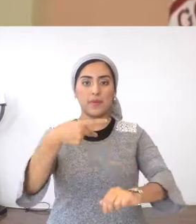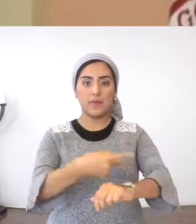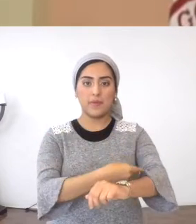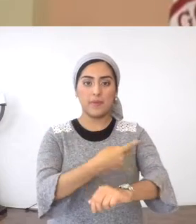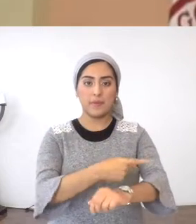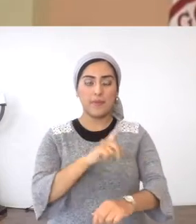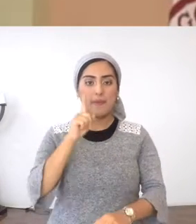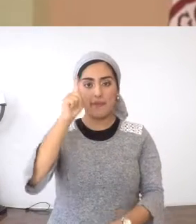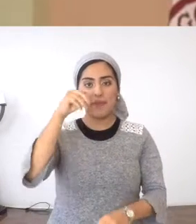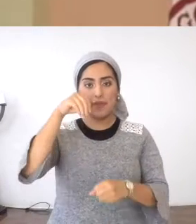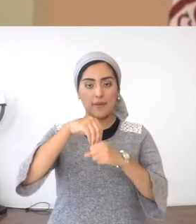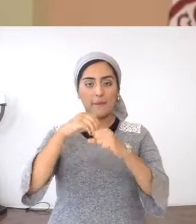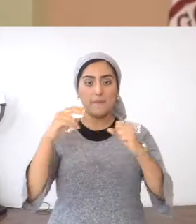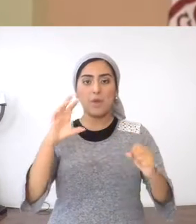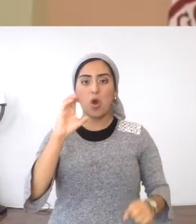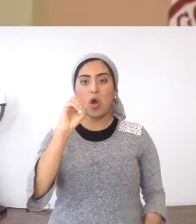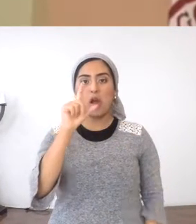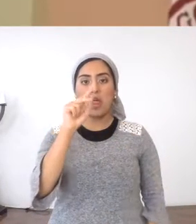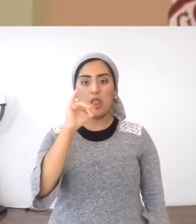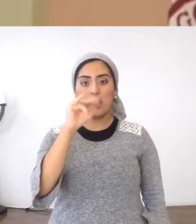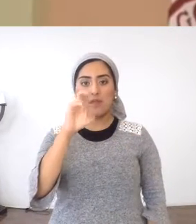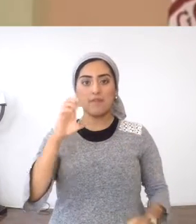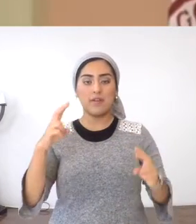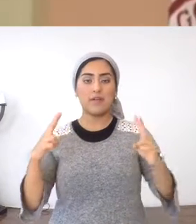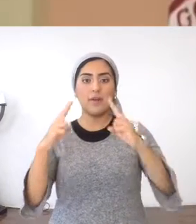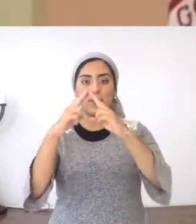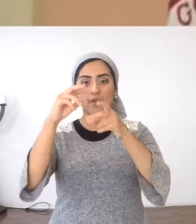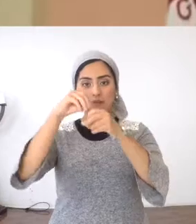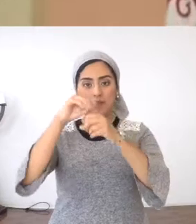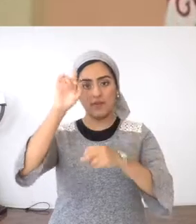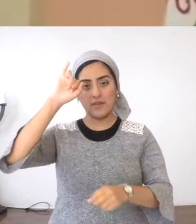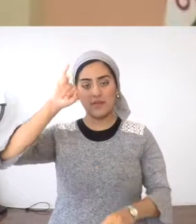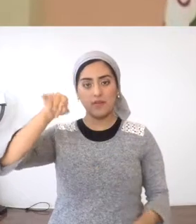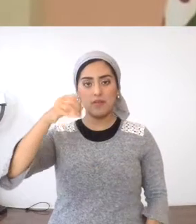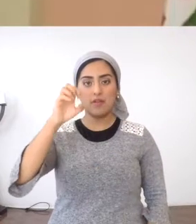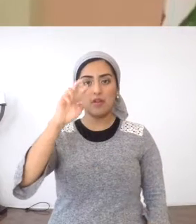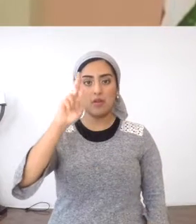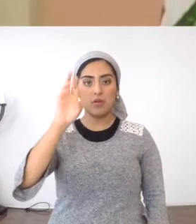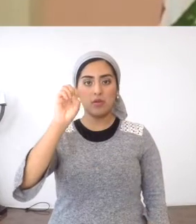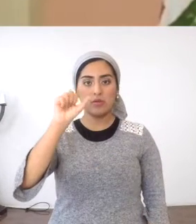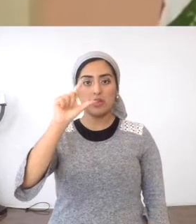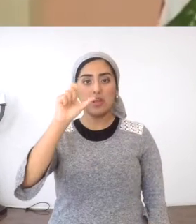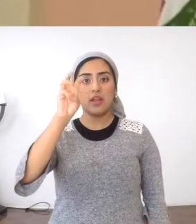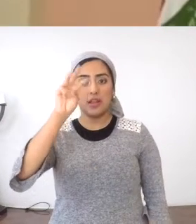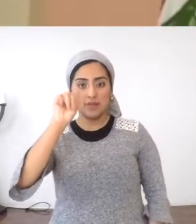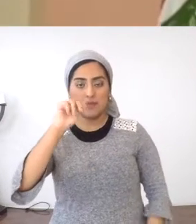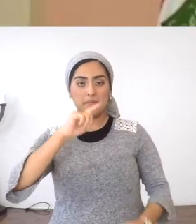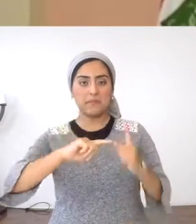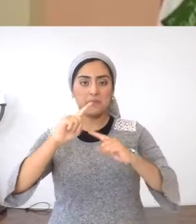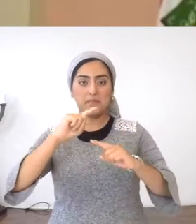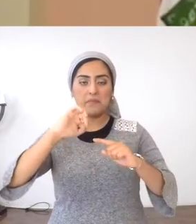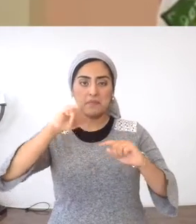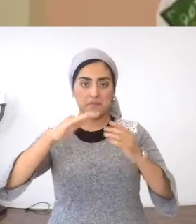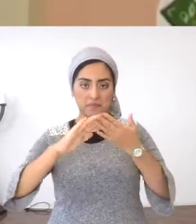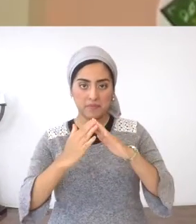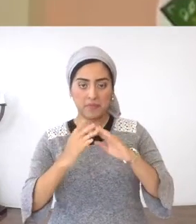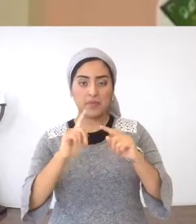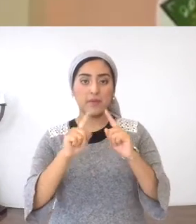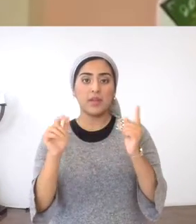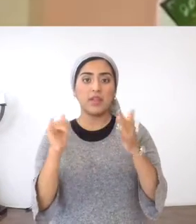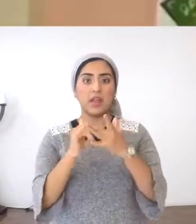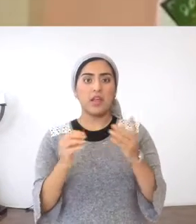en el Monte de los Olivos En Jerusalén Pero vamos a ver que eso tiene un contexto más allá